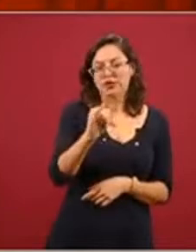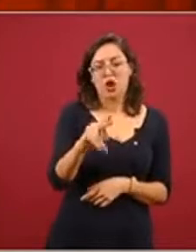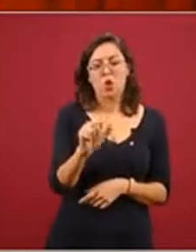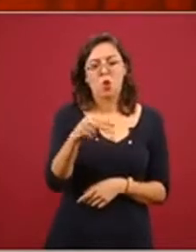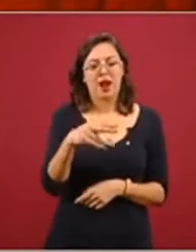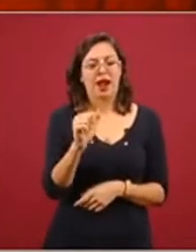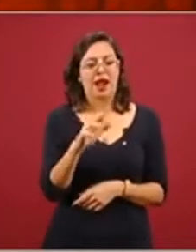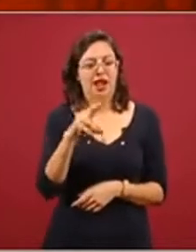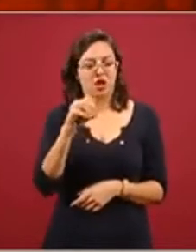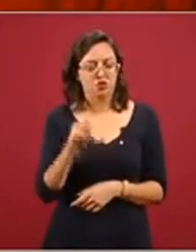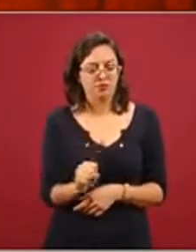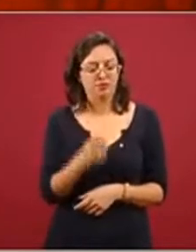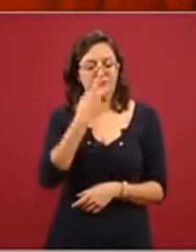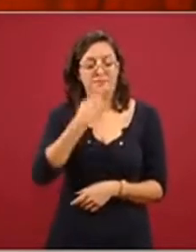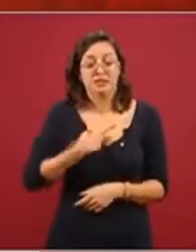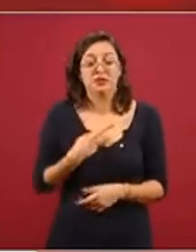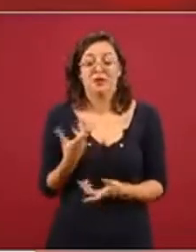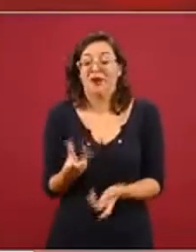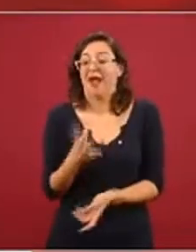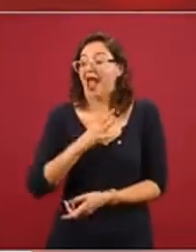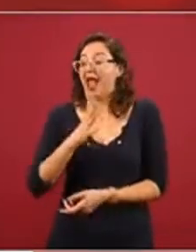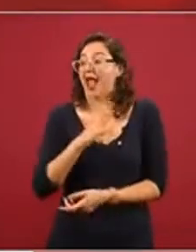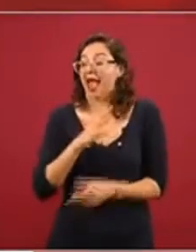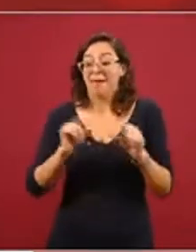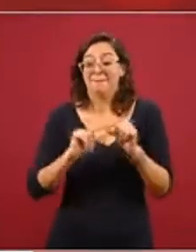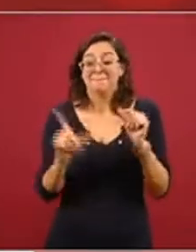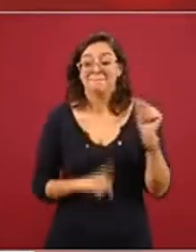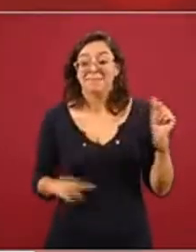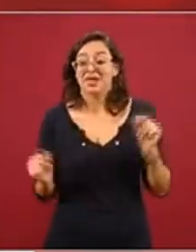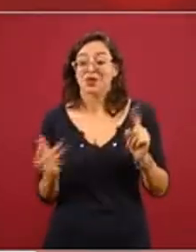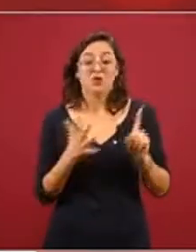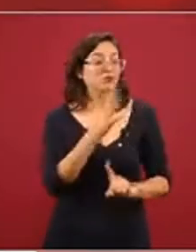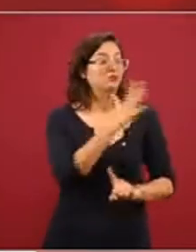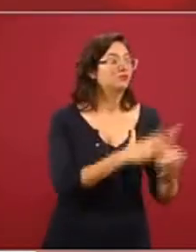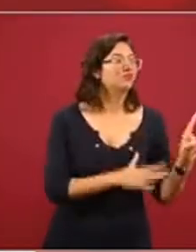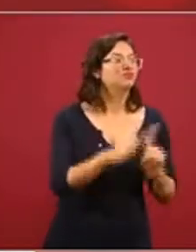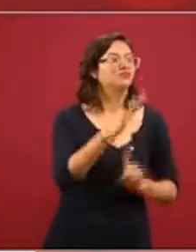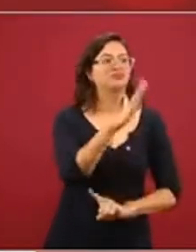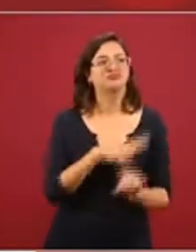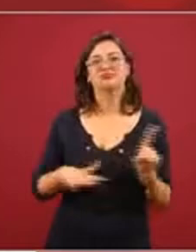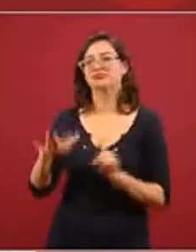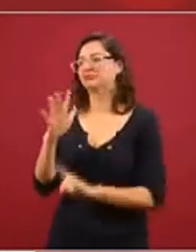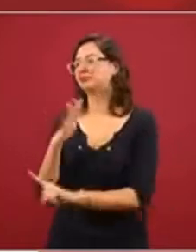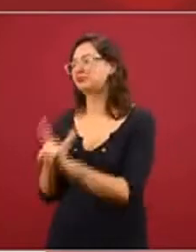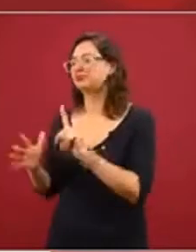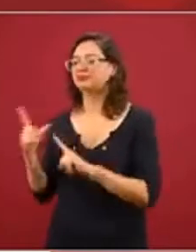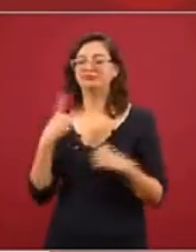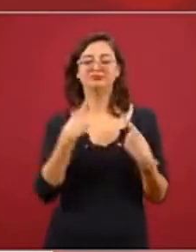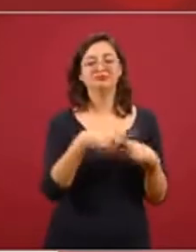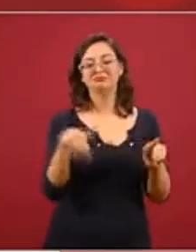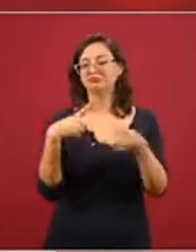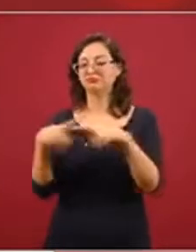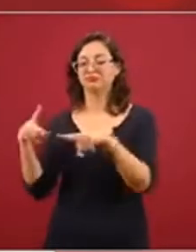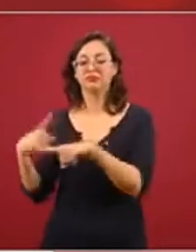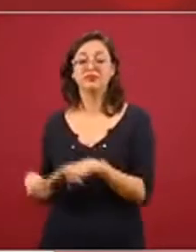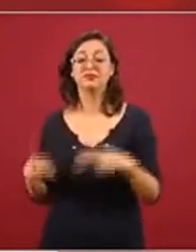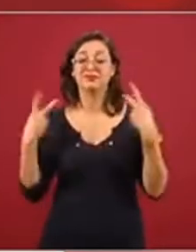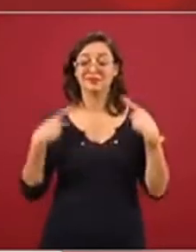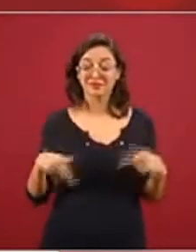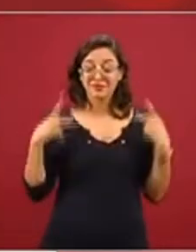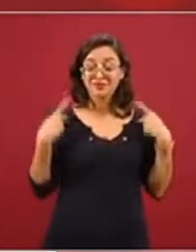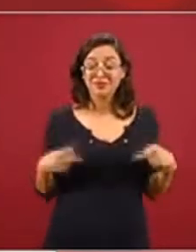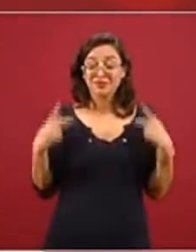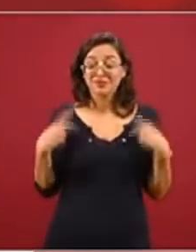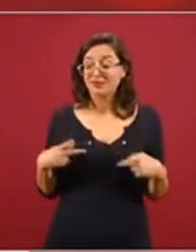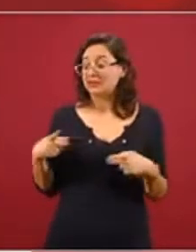de las distintas realidades sociales que enfrenta nuestro país y la importancia de que la población,